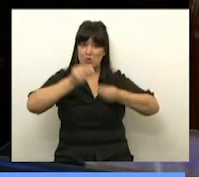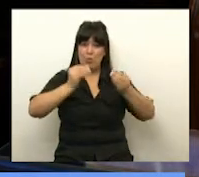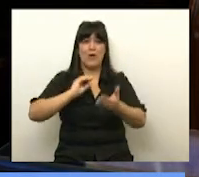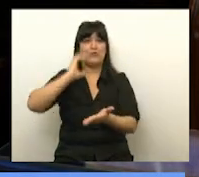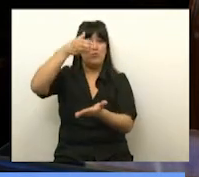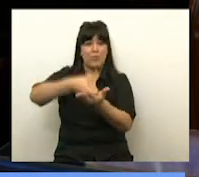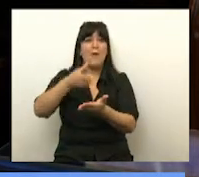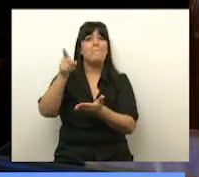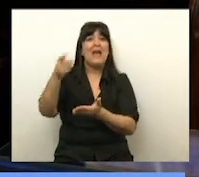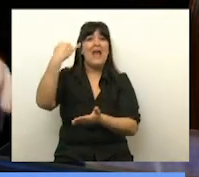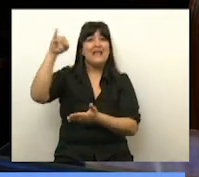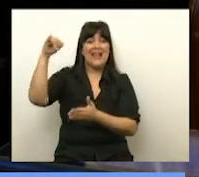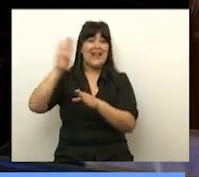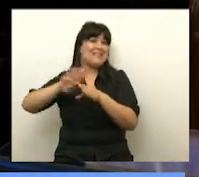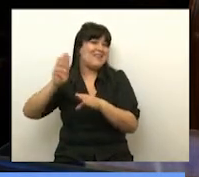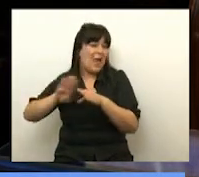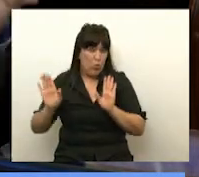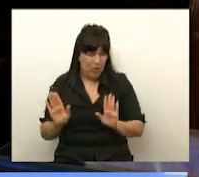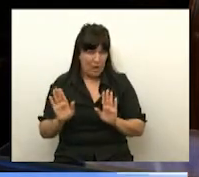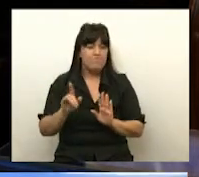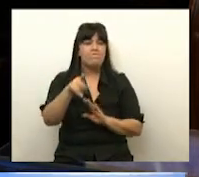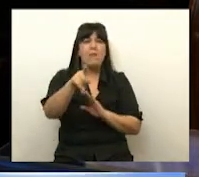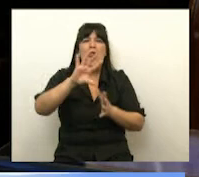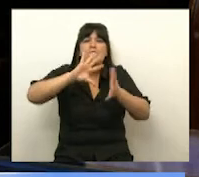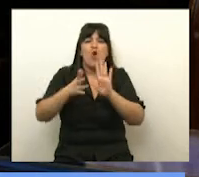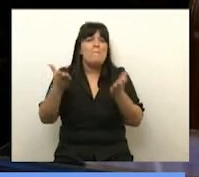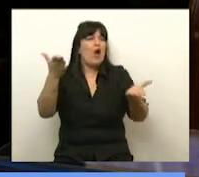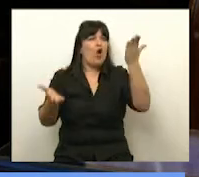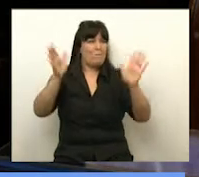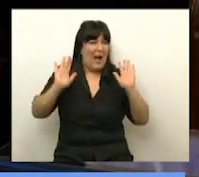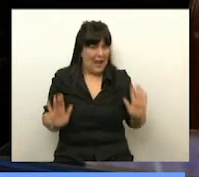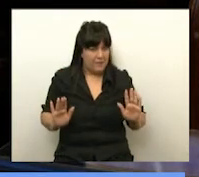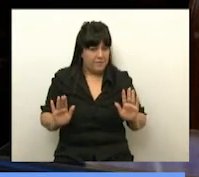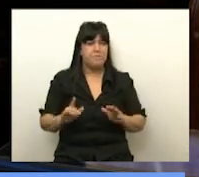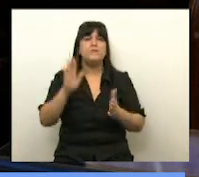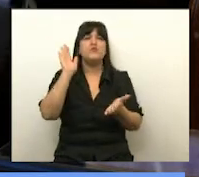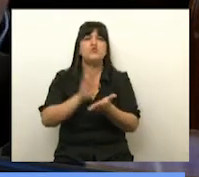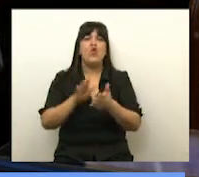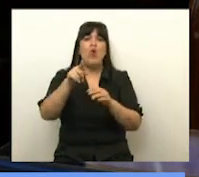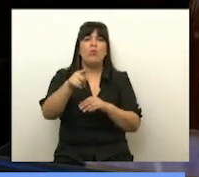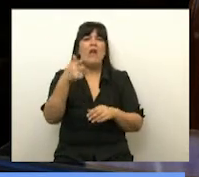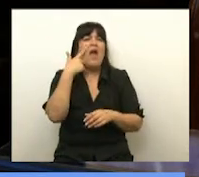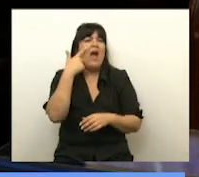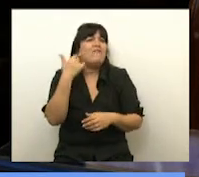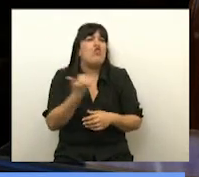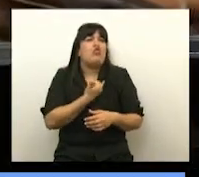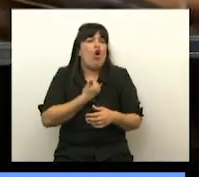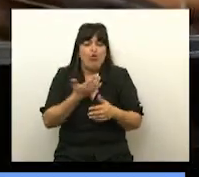los intereses de la deuda, para tener otro valor comparativo, desde el punto de vista dónde se pone el